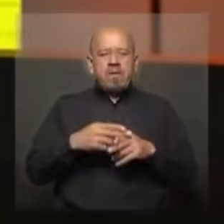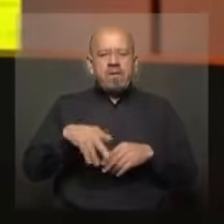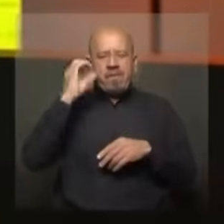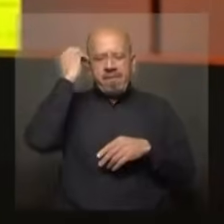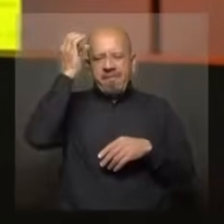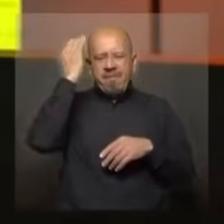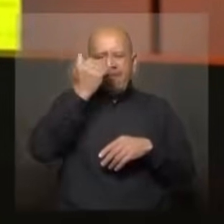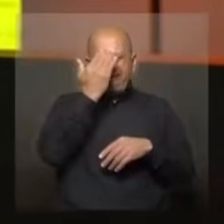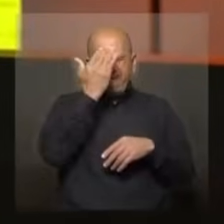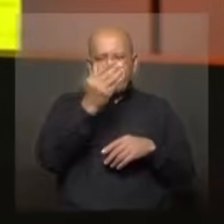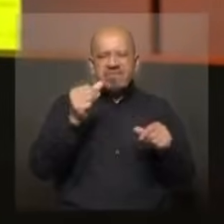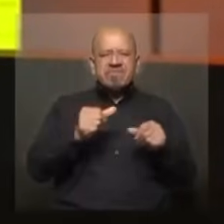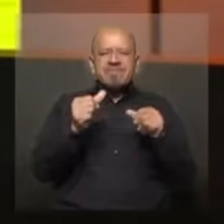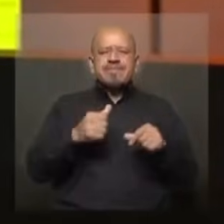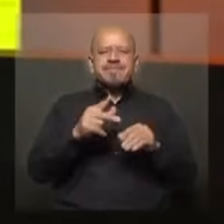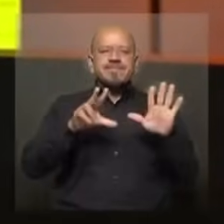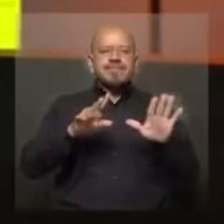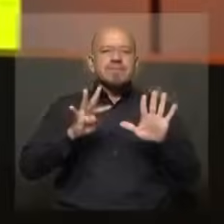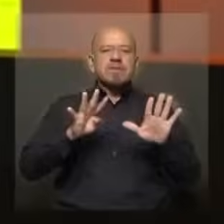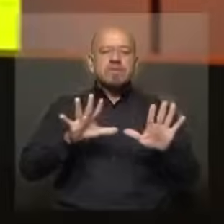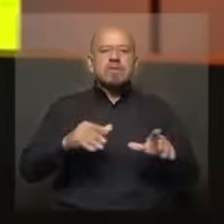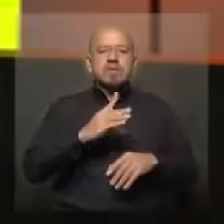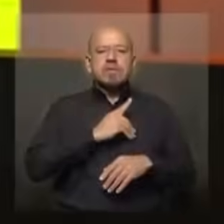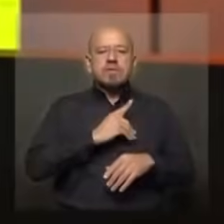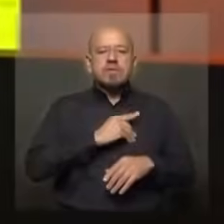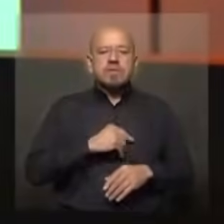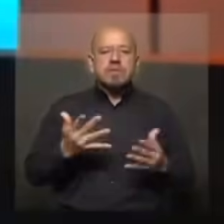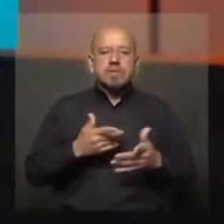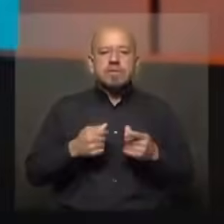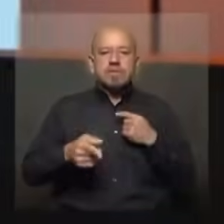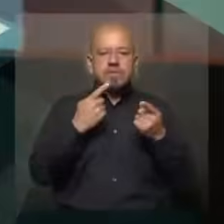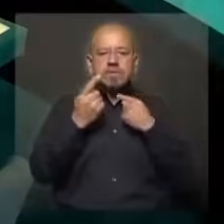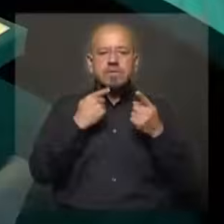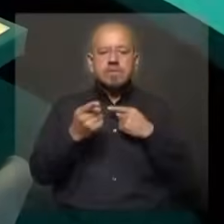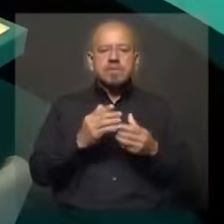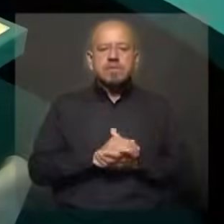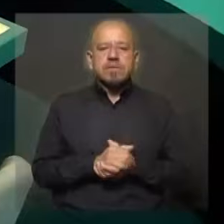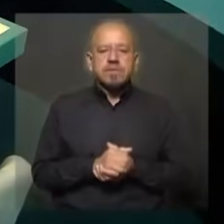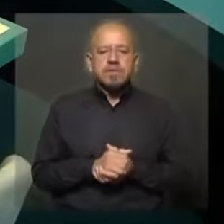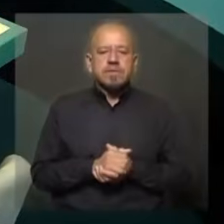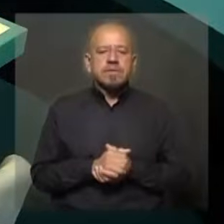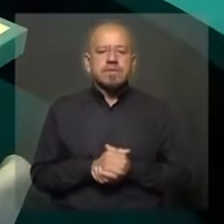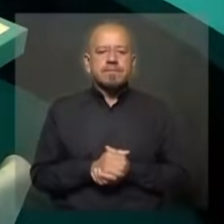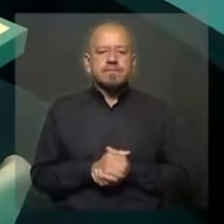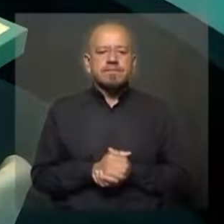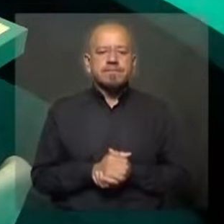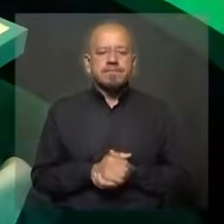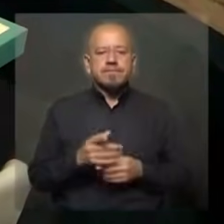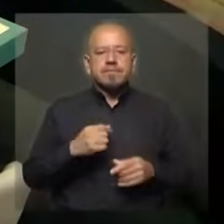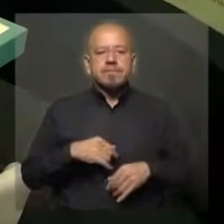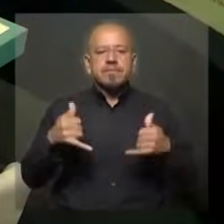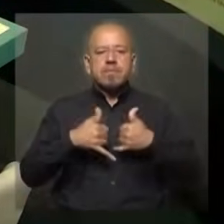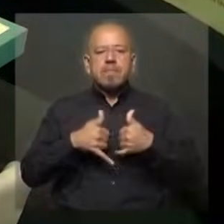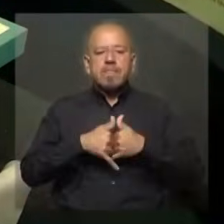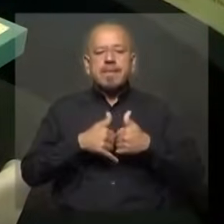Frente Amplio, que se va a realizar los días 8, 9 y 10 de diciembre. Ya nos ponemos a conversar con ella, recordándoles además nuestro WhatsApp para